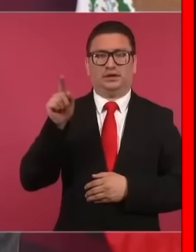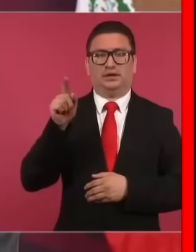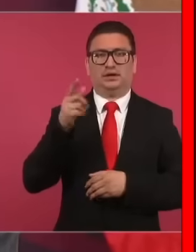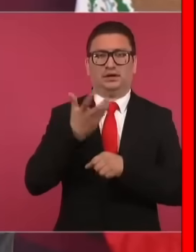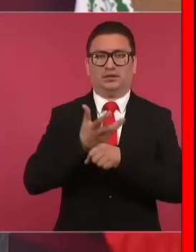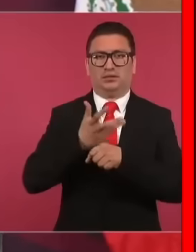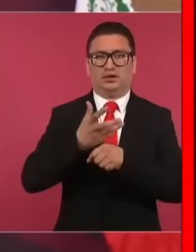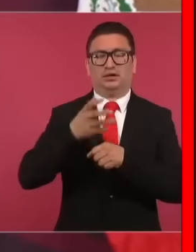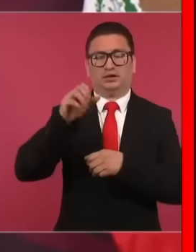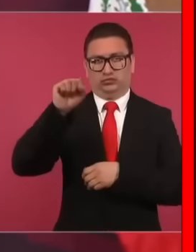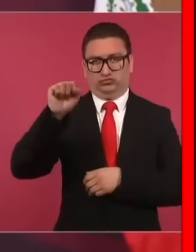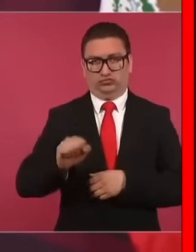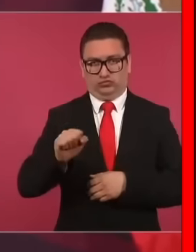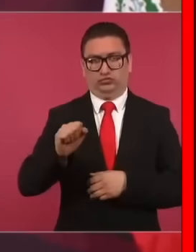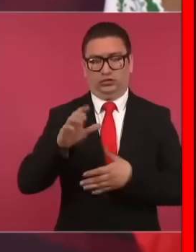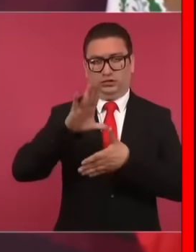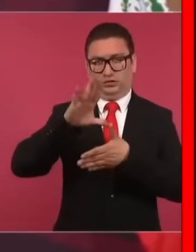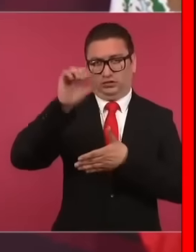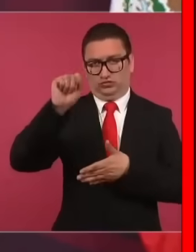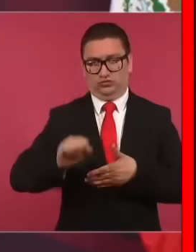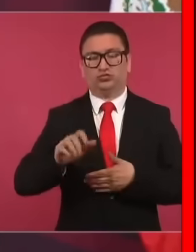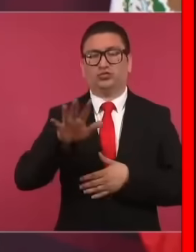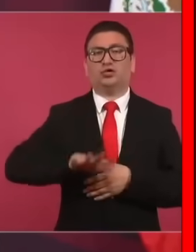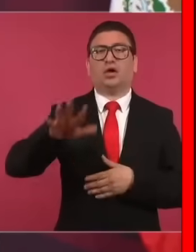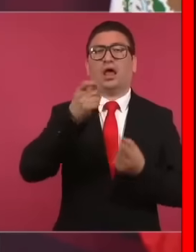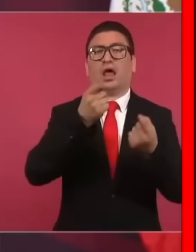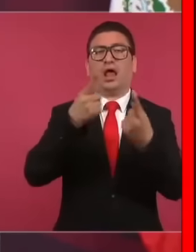América del Sur, algunos amigos de